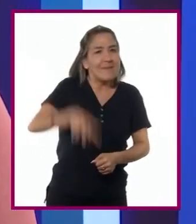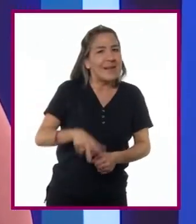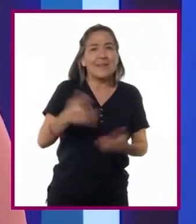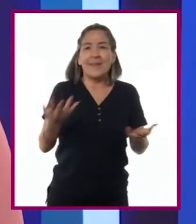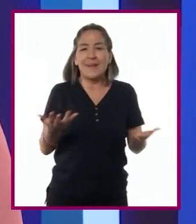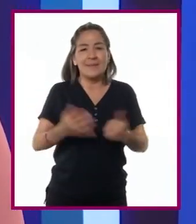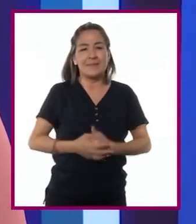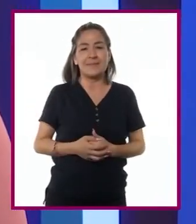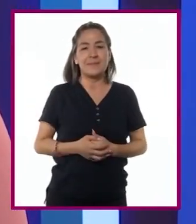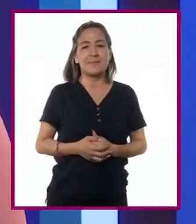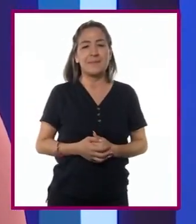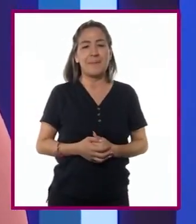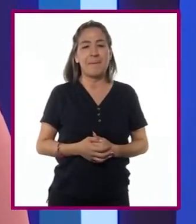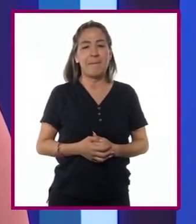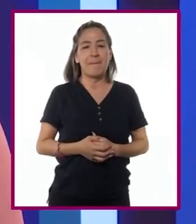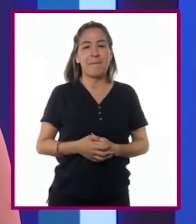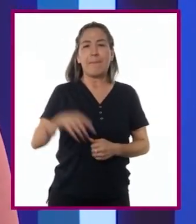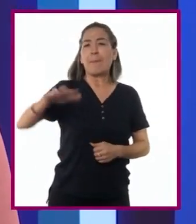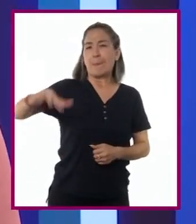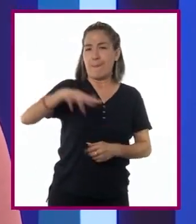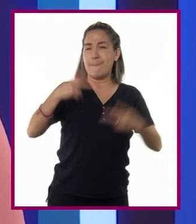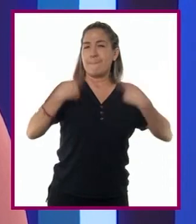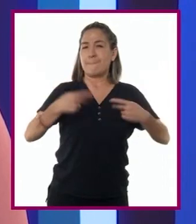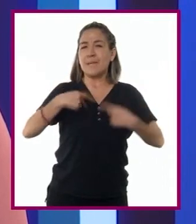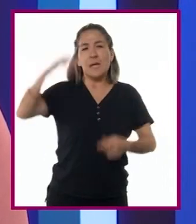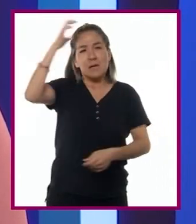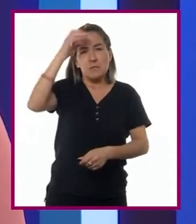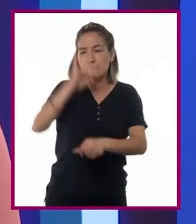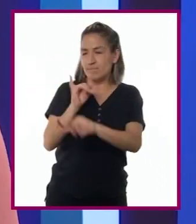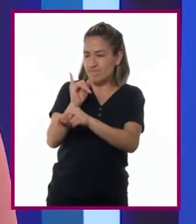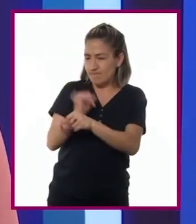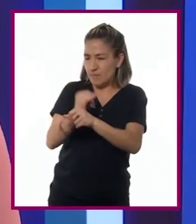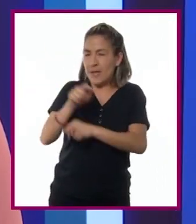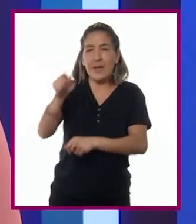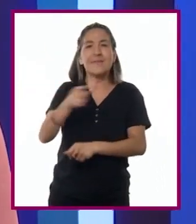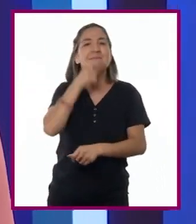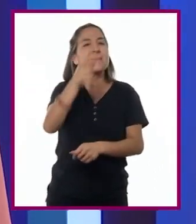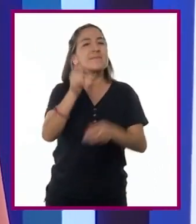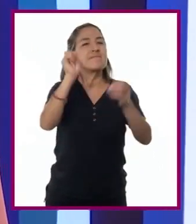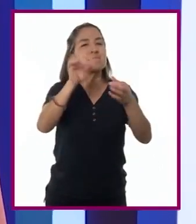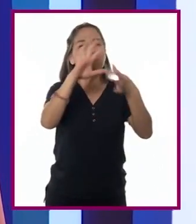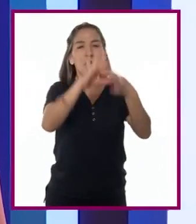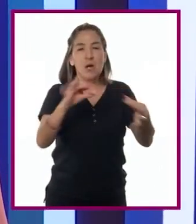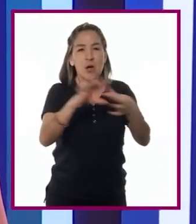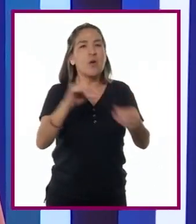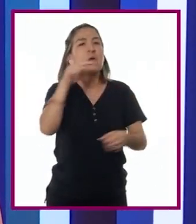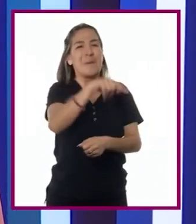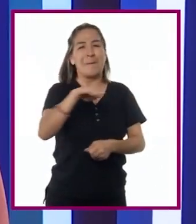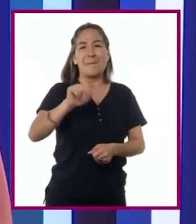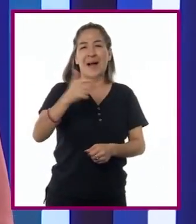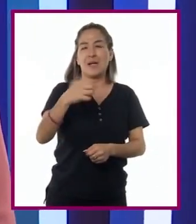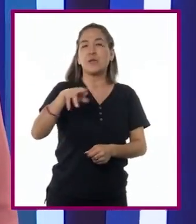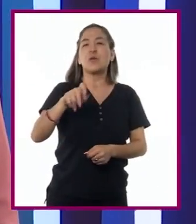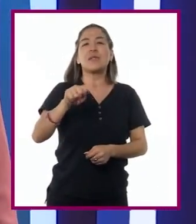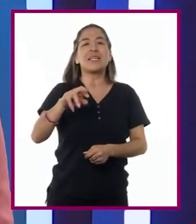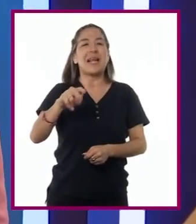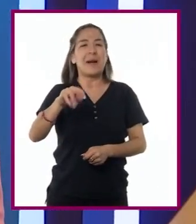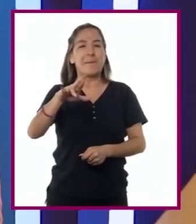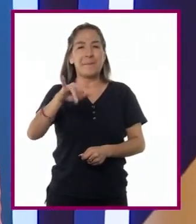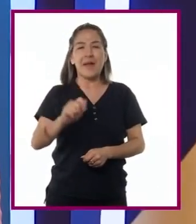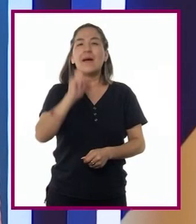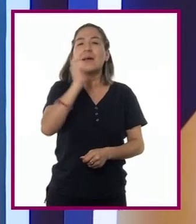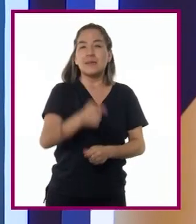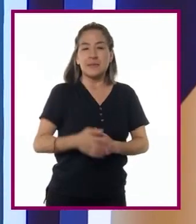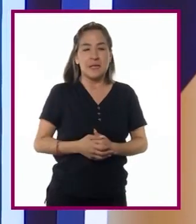Algunos de los argumentos de los científicos que ponen en duda la efectividad de la magnetoterapia son: si